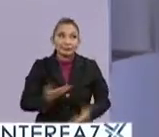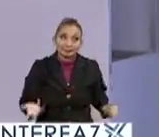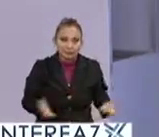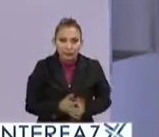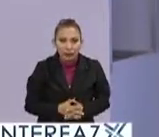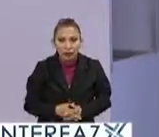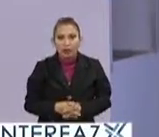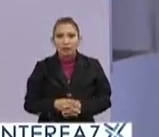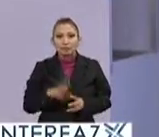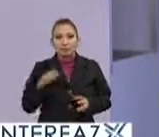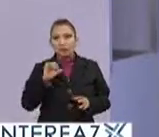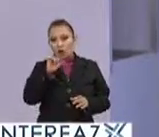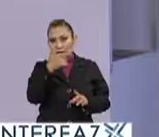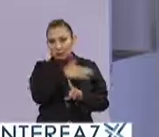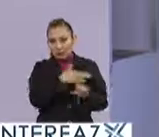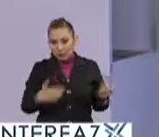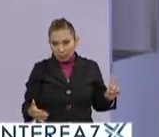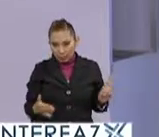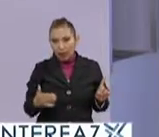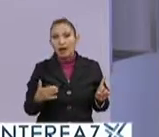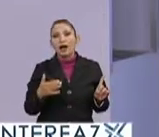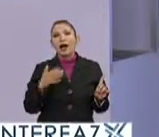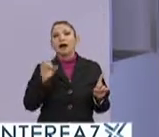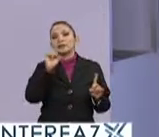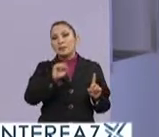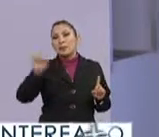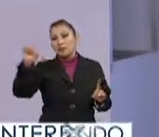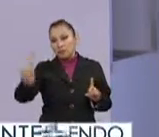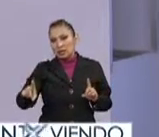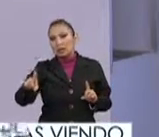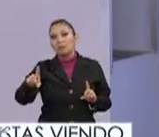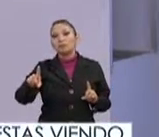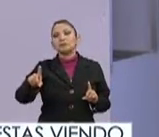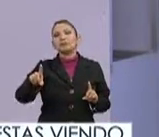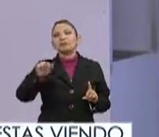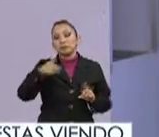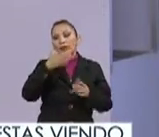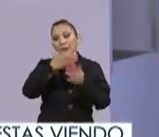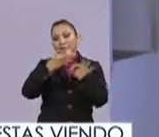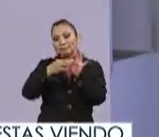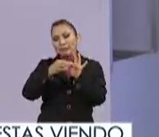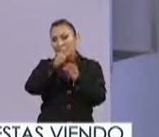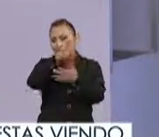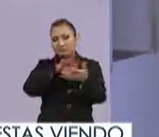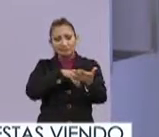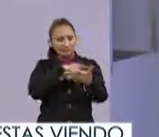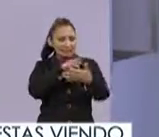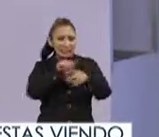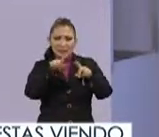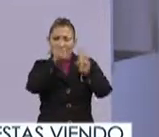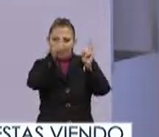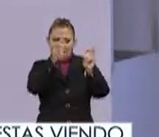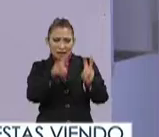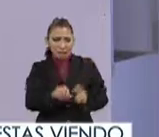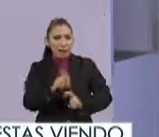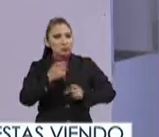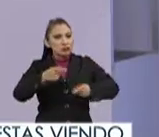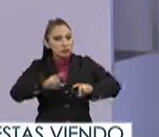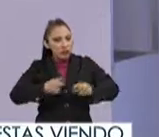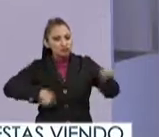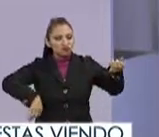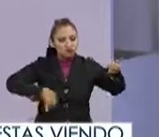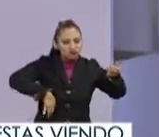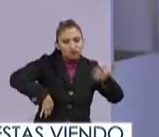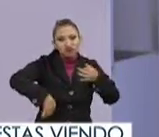sí. ¿No? Entonces 11:30. 11:30, sábados y domingos. Y bueno, tenemos una programación muy variada, es música de cámara,